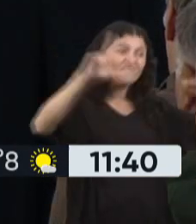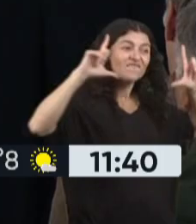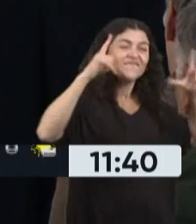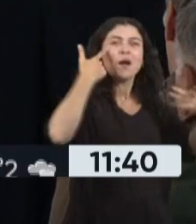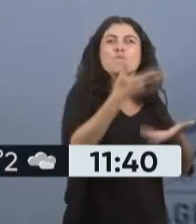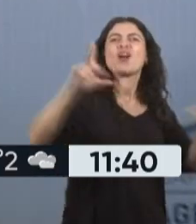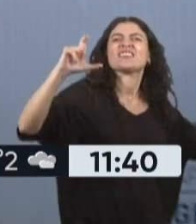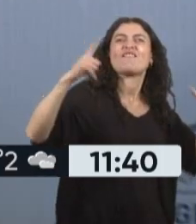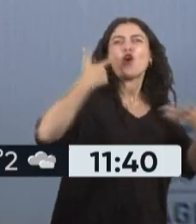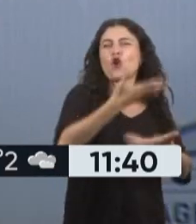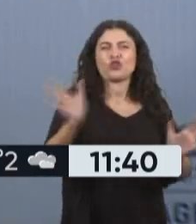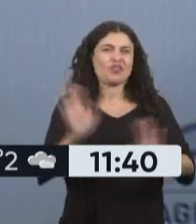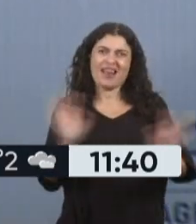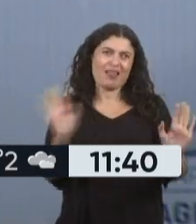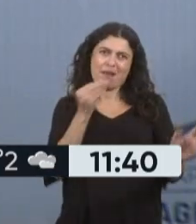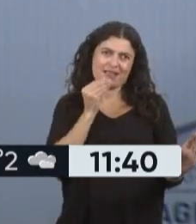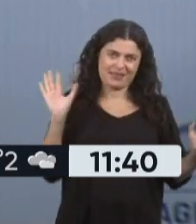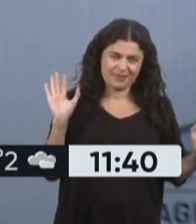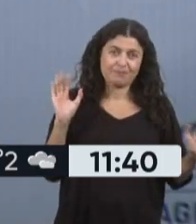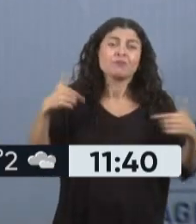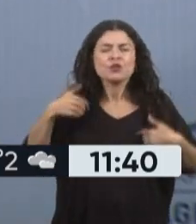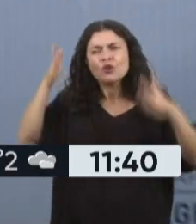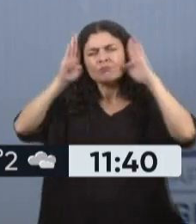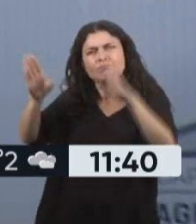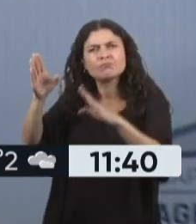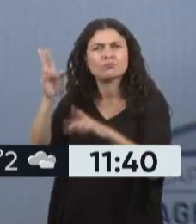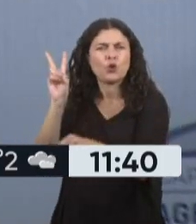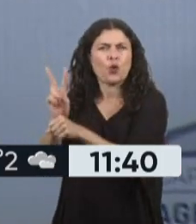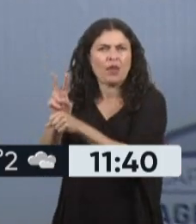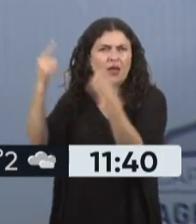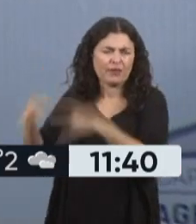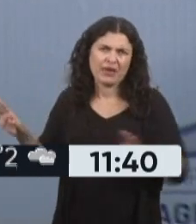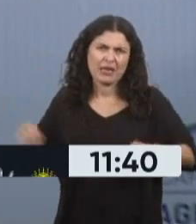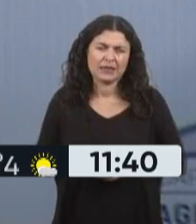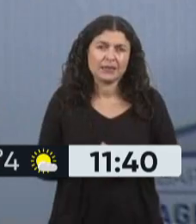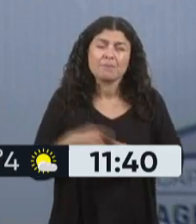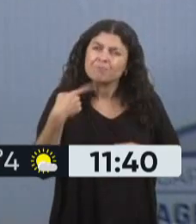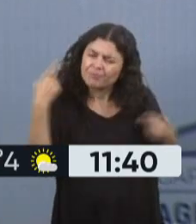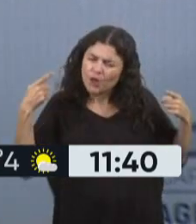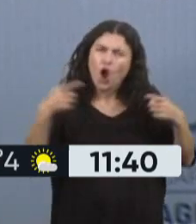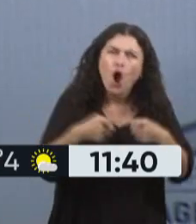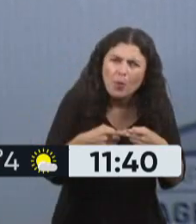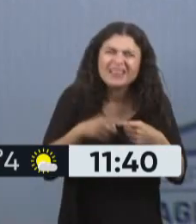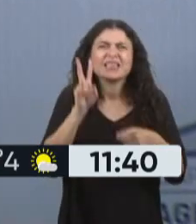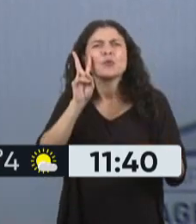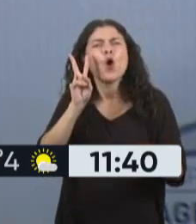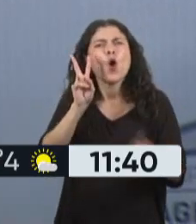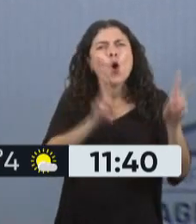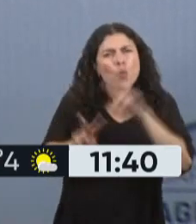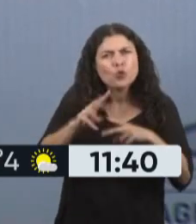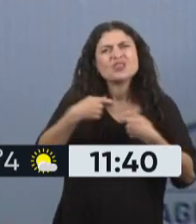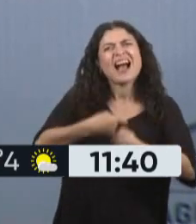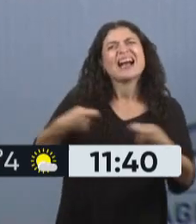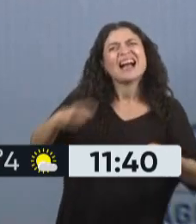A su vez, por eso también nuestro foco está puesto en bajar el gasto tan rápido y tan profundo como sea